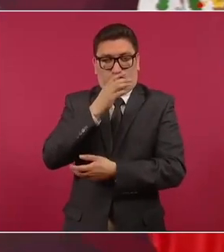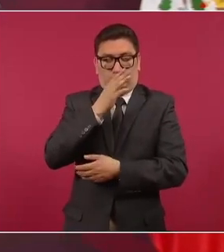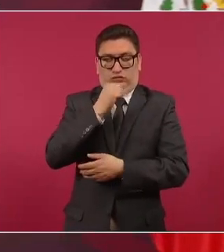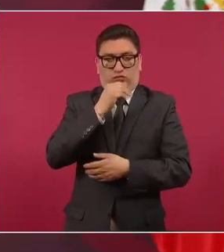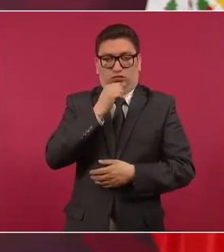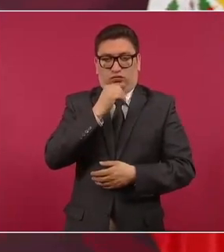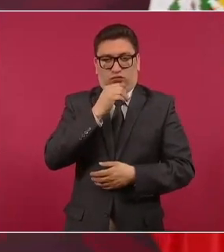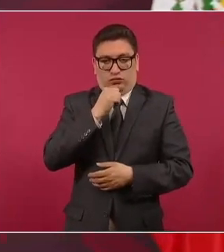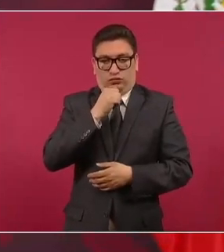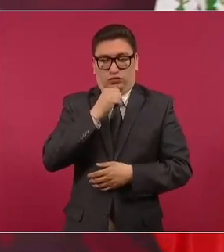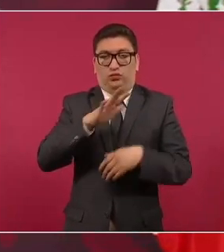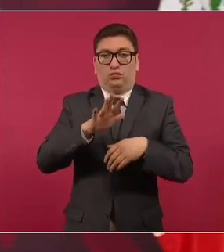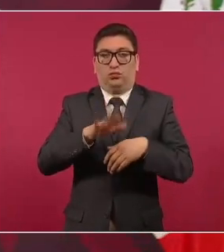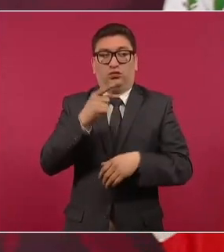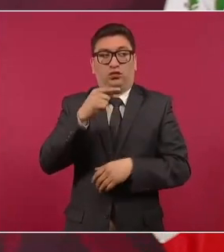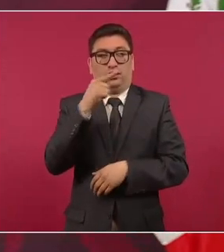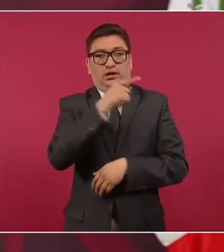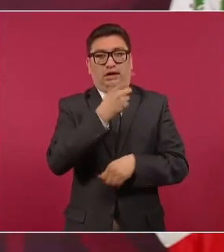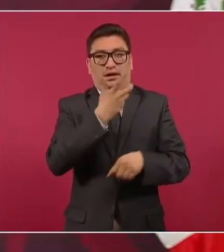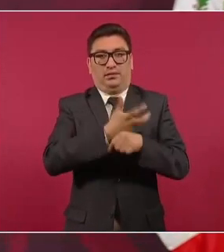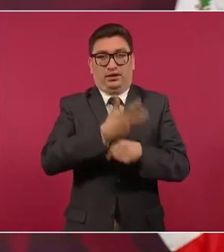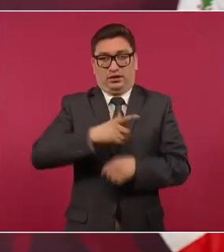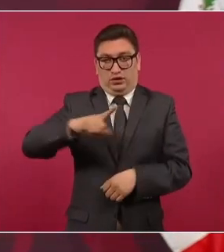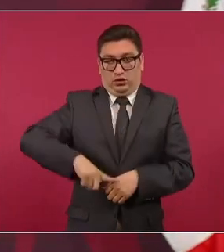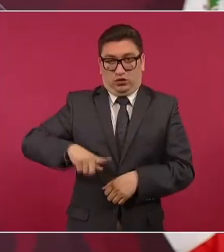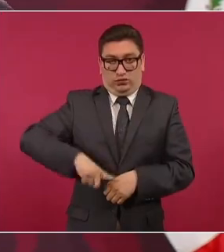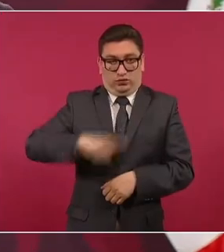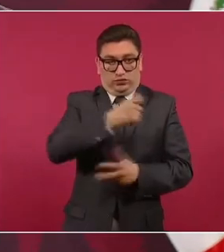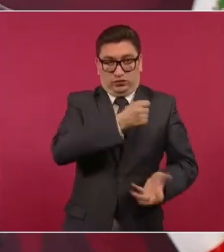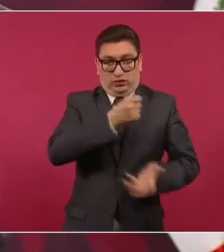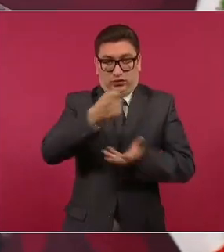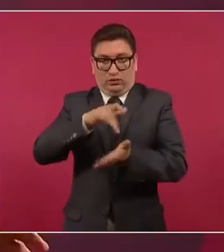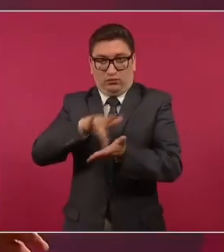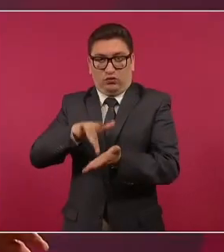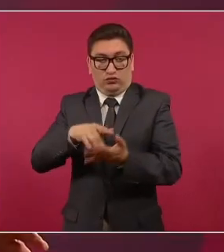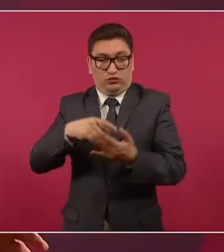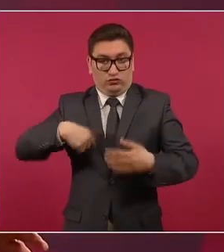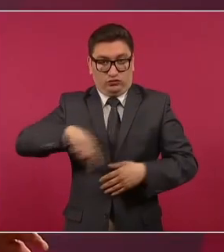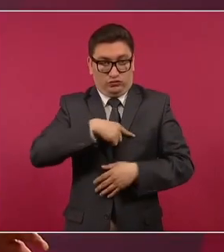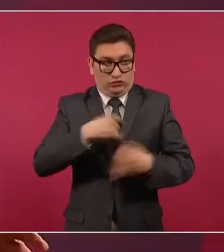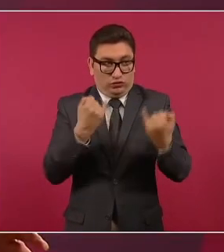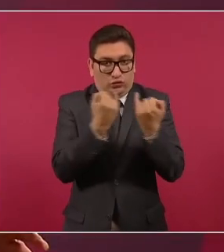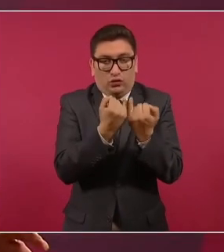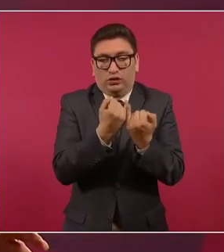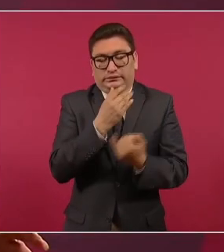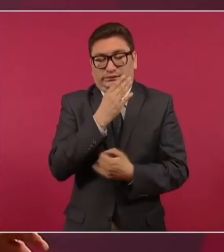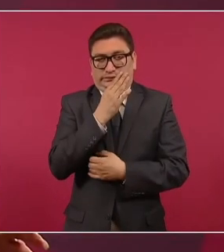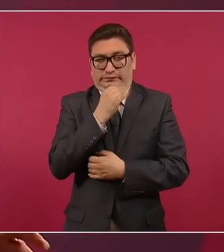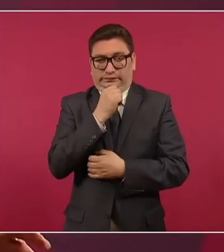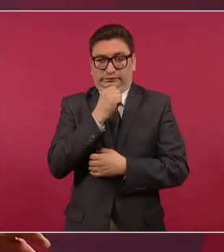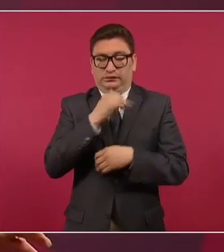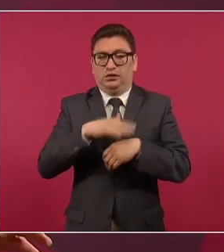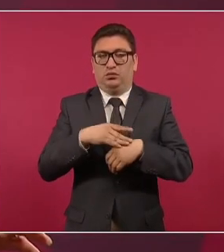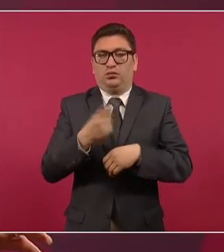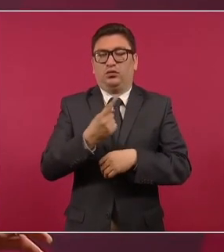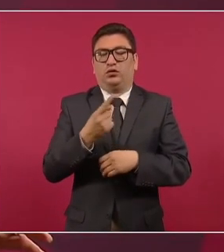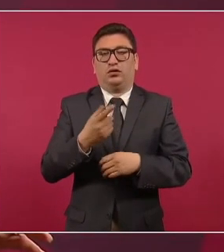que está destinando el gobierno de Estados Unidos, donde si se